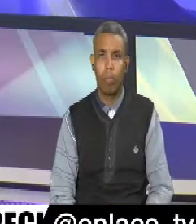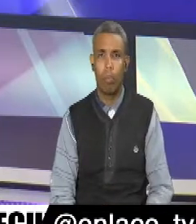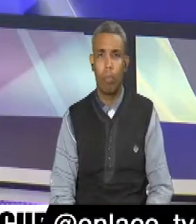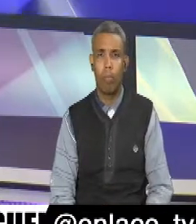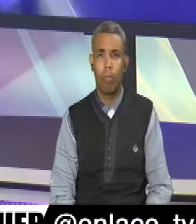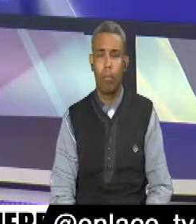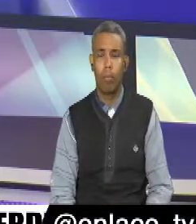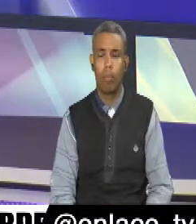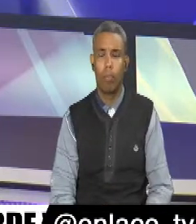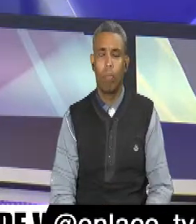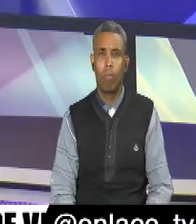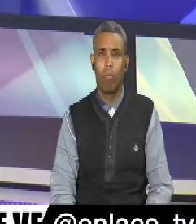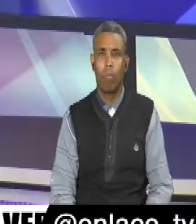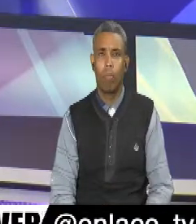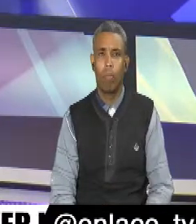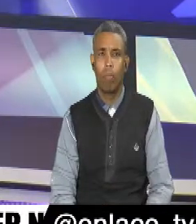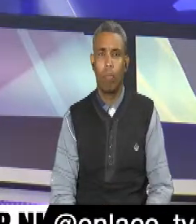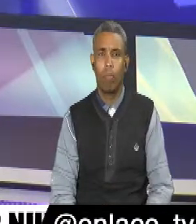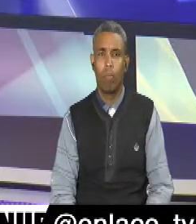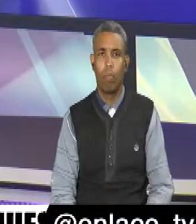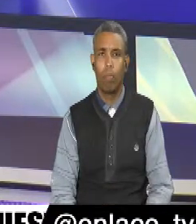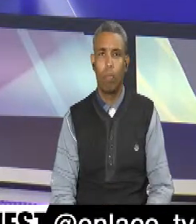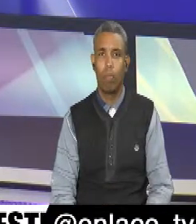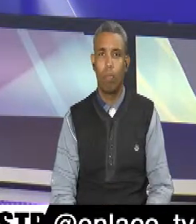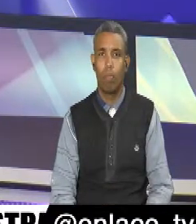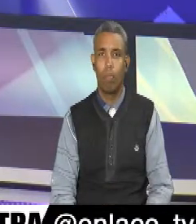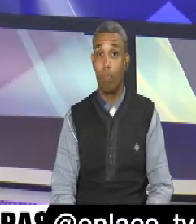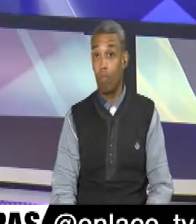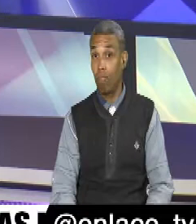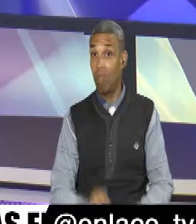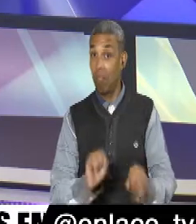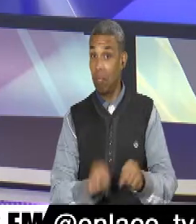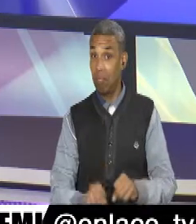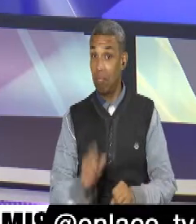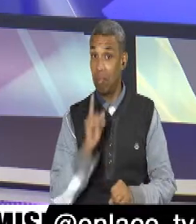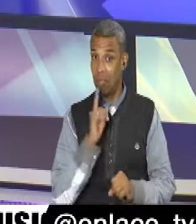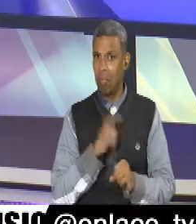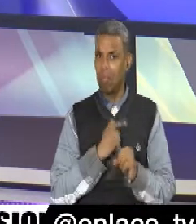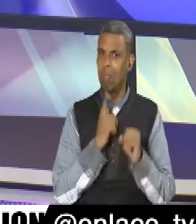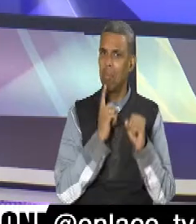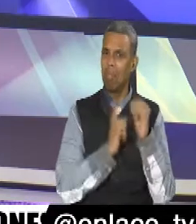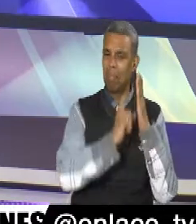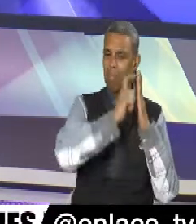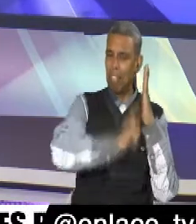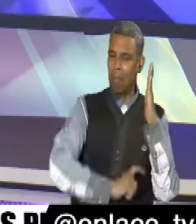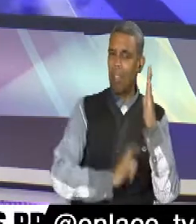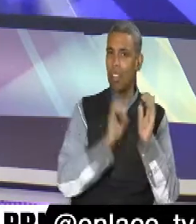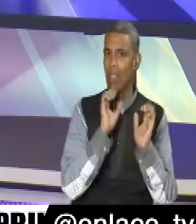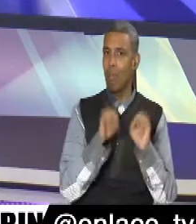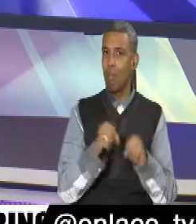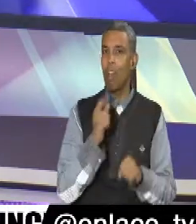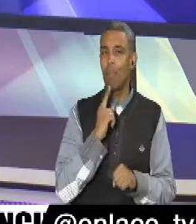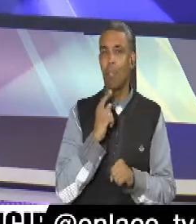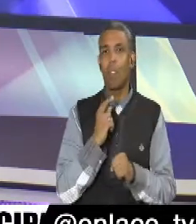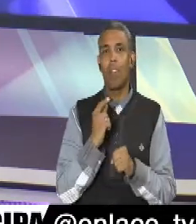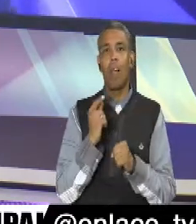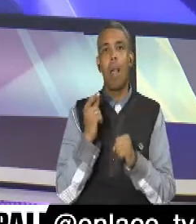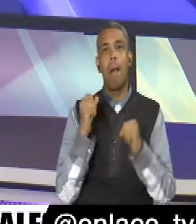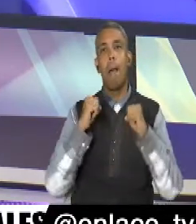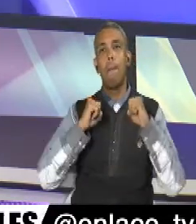Autoservicio La Quinta lanzó una tarjeta de crédito para usuarios de este supermercado. La iniciativa nace de una alianza entre el Banco de Bogotá y esta empresa